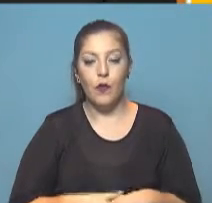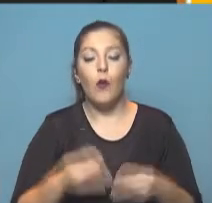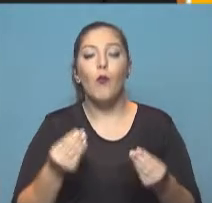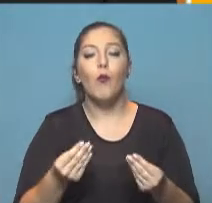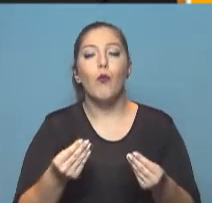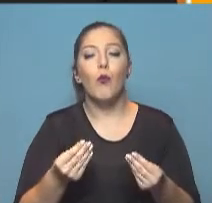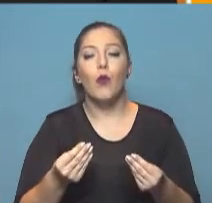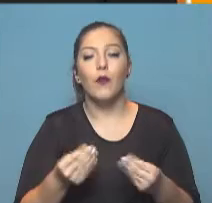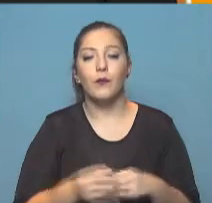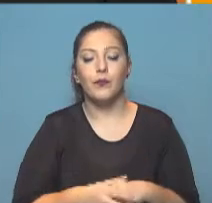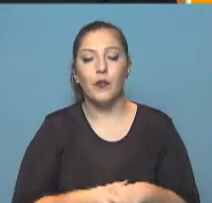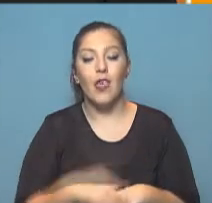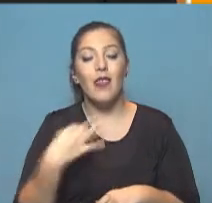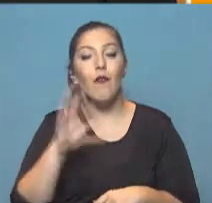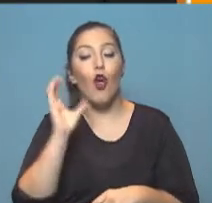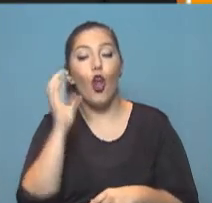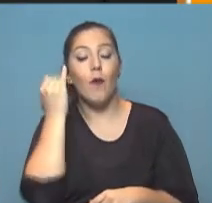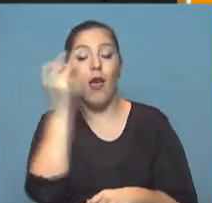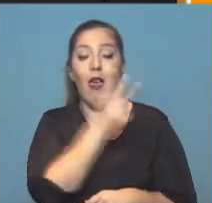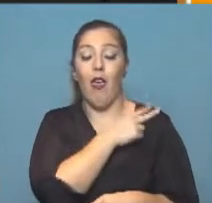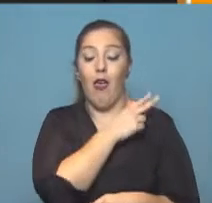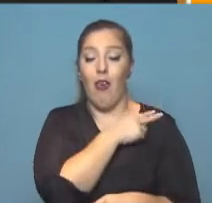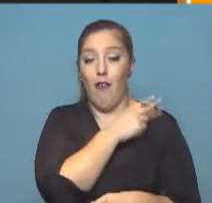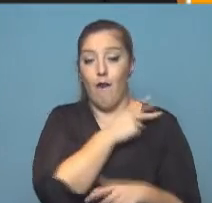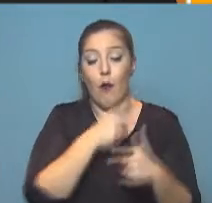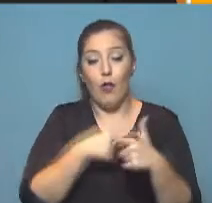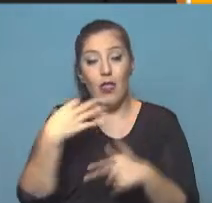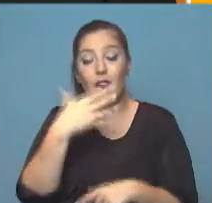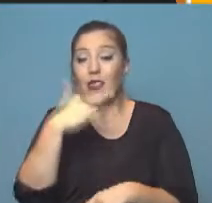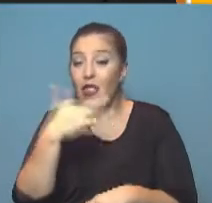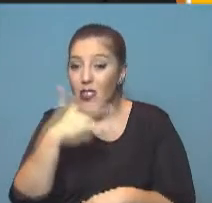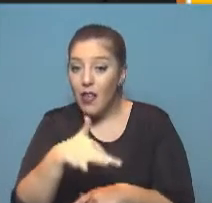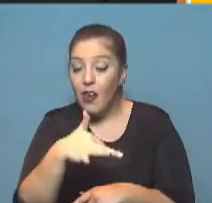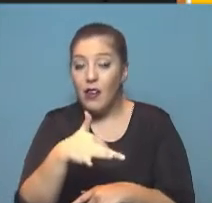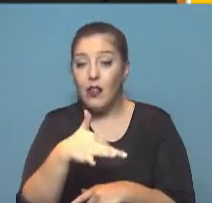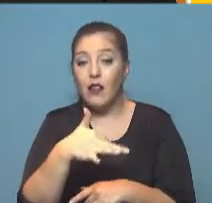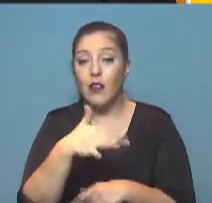haber Colombia, sus líderes políticos deben entender que están